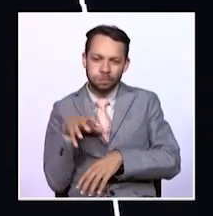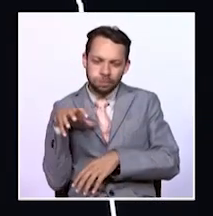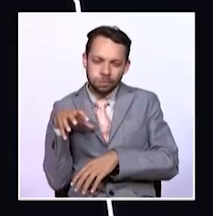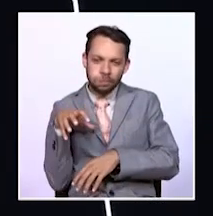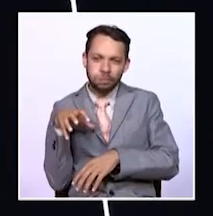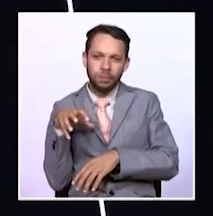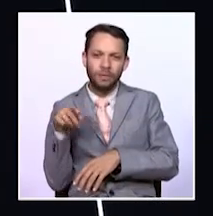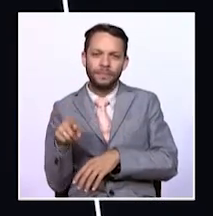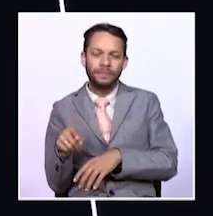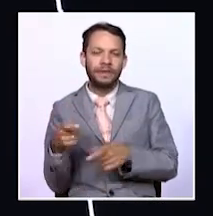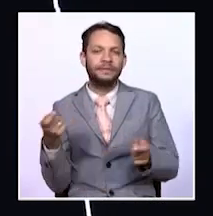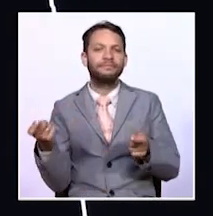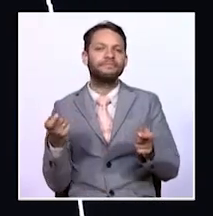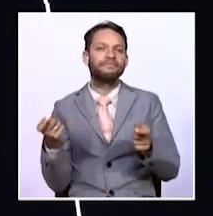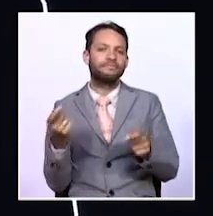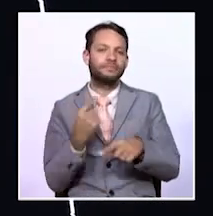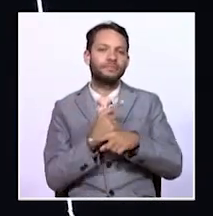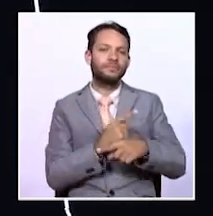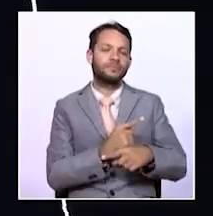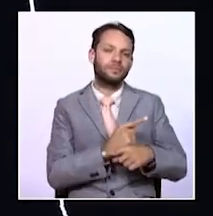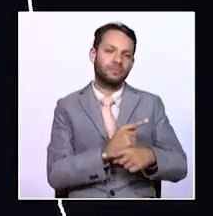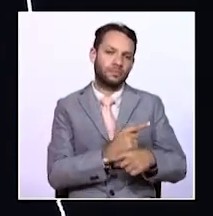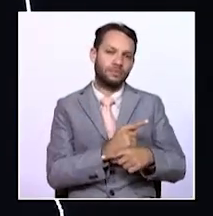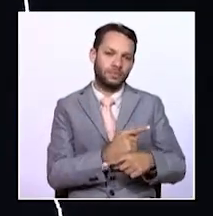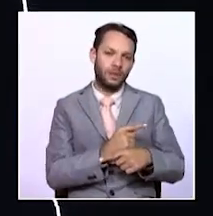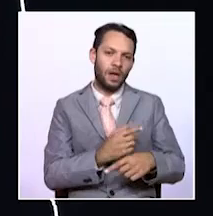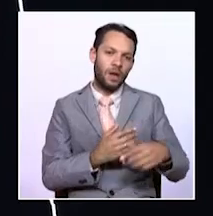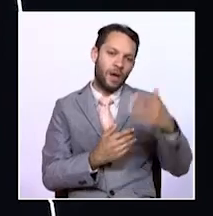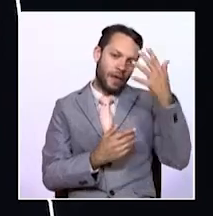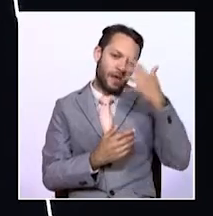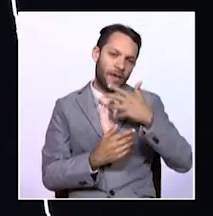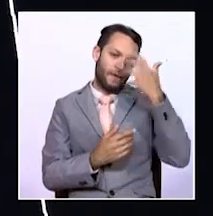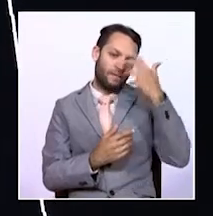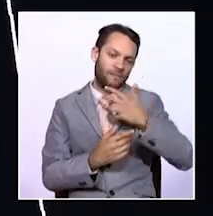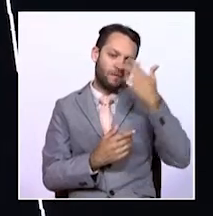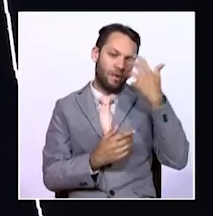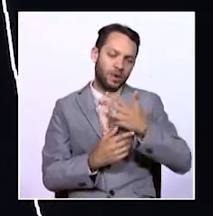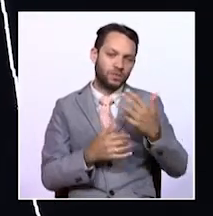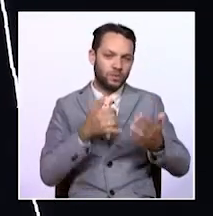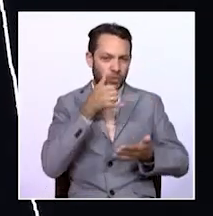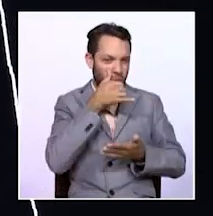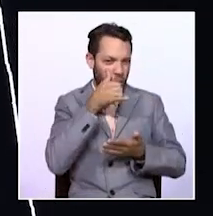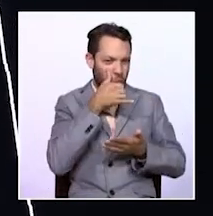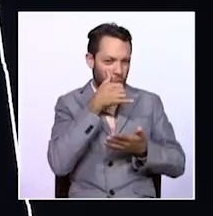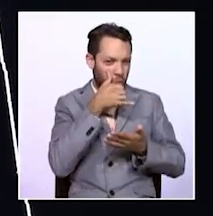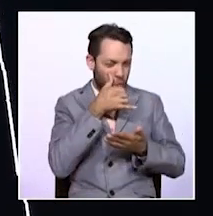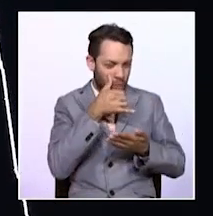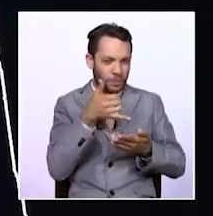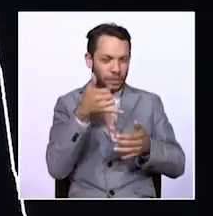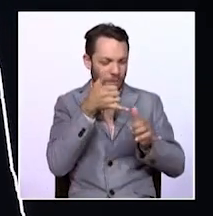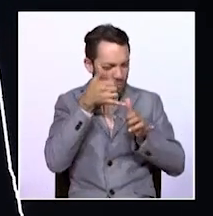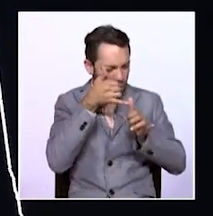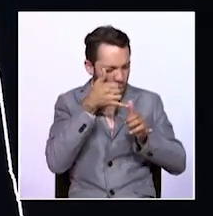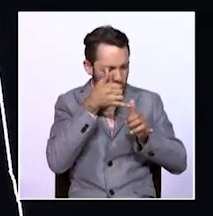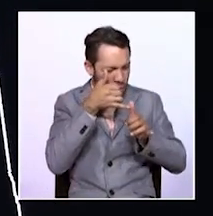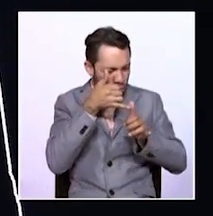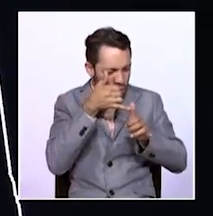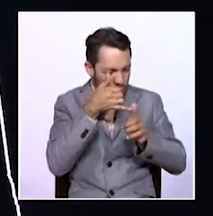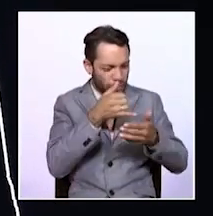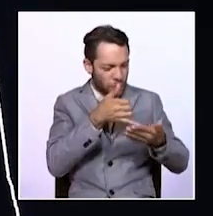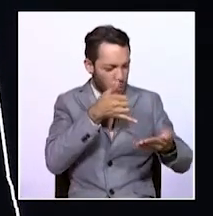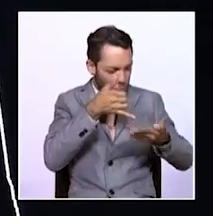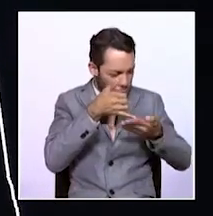glándula, inmediatamente le mandamos unas pruebas de laboratorio, unas pruebas de su funcionamiento, le pedimos